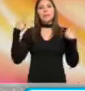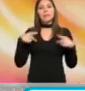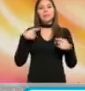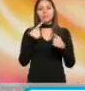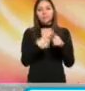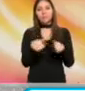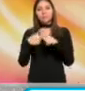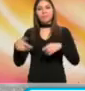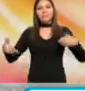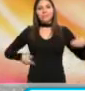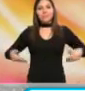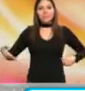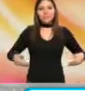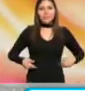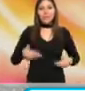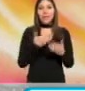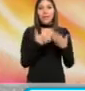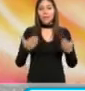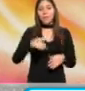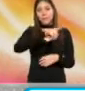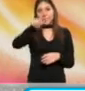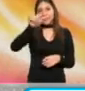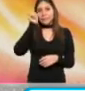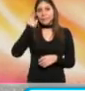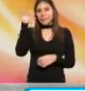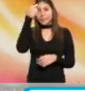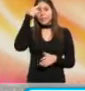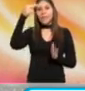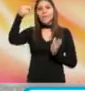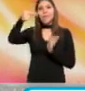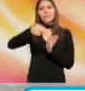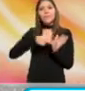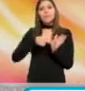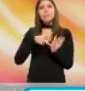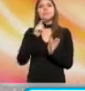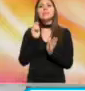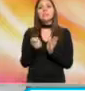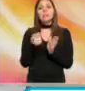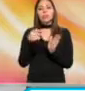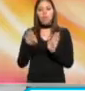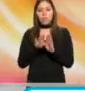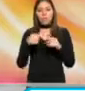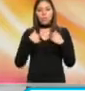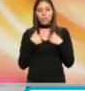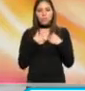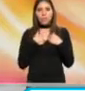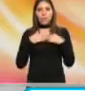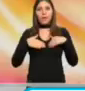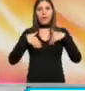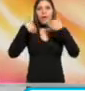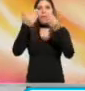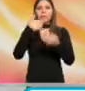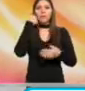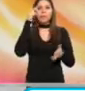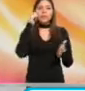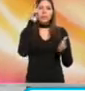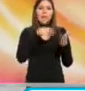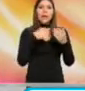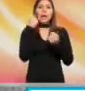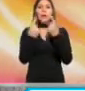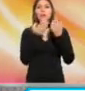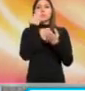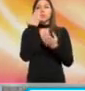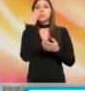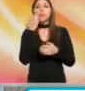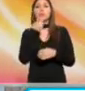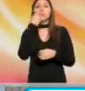de, recordemos que la firma tiene que ver con mi yo externo, o sea, cómo quiero ser visto, ¿no? Aunque algunas escuelas dicen que es al revés,